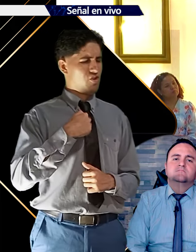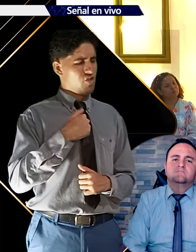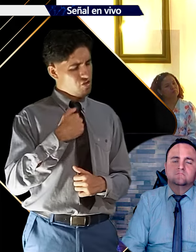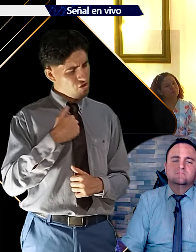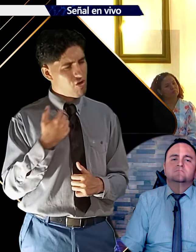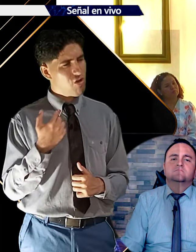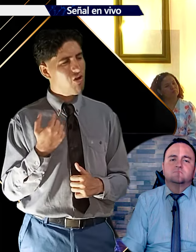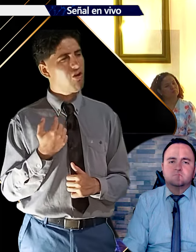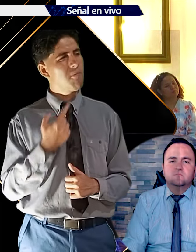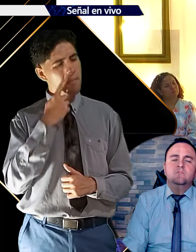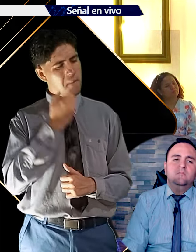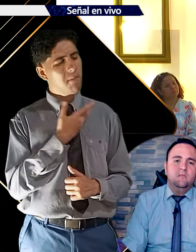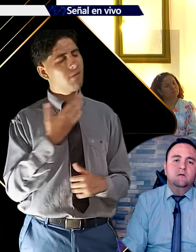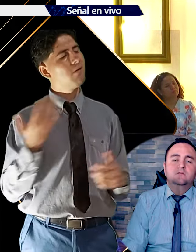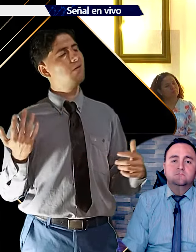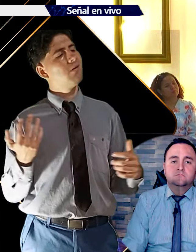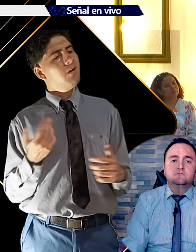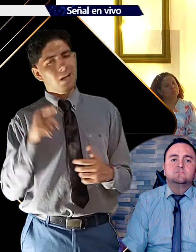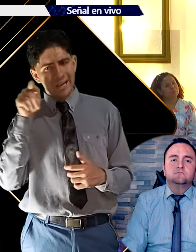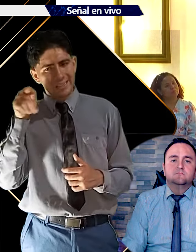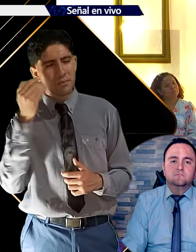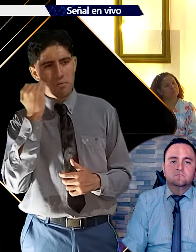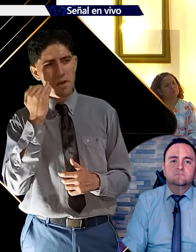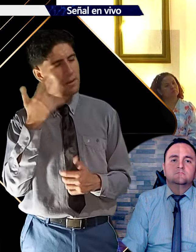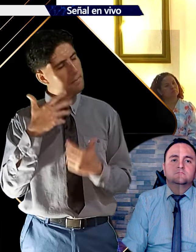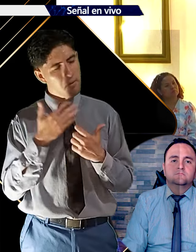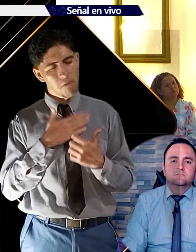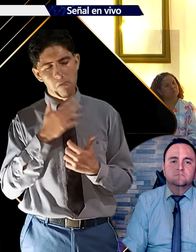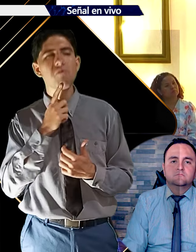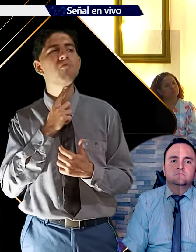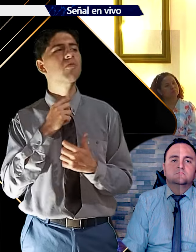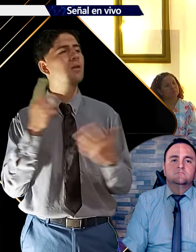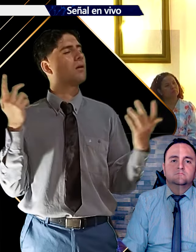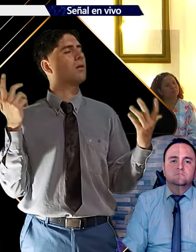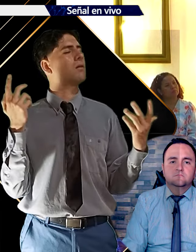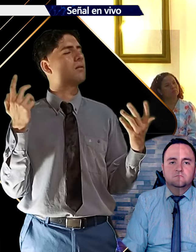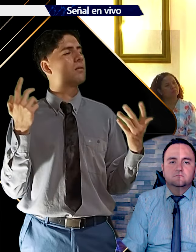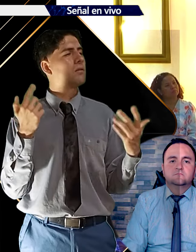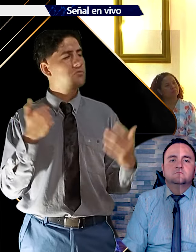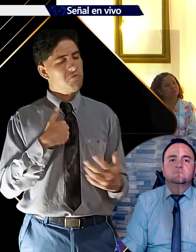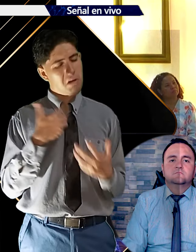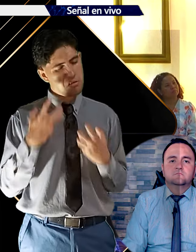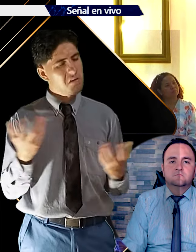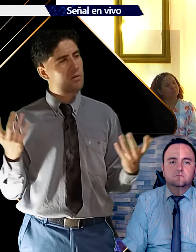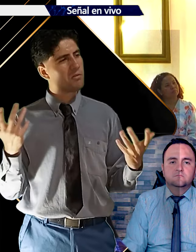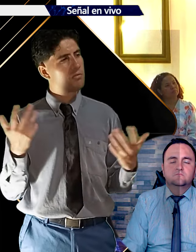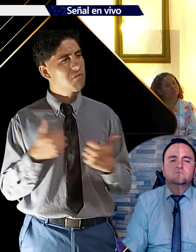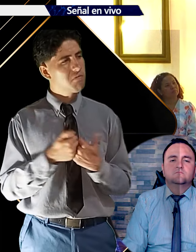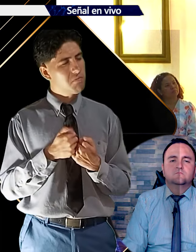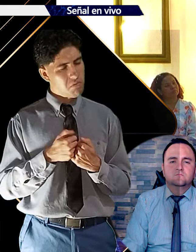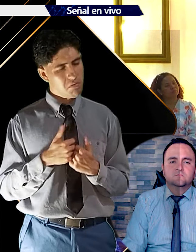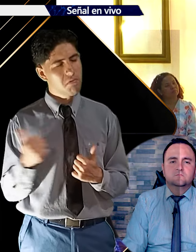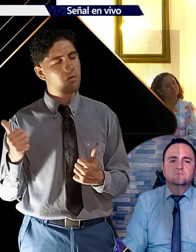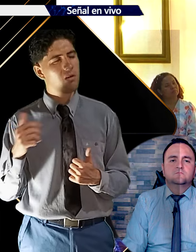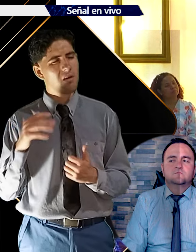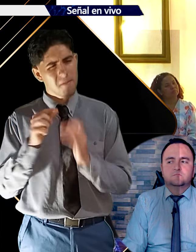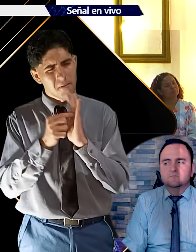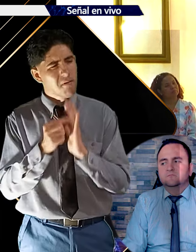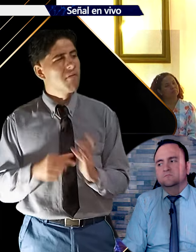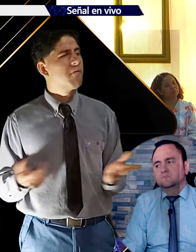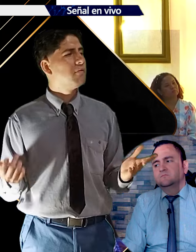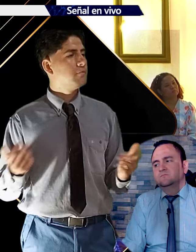el deseo de cuidar a ese hijo. Pero no, él se llenó de arrogancia y dijo: papá y mamá, esa filistea es la que me gusta. Y punto.